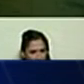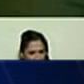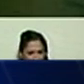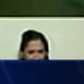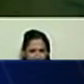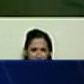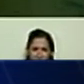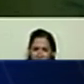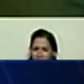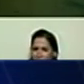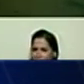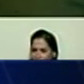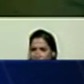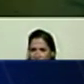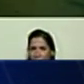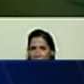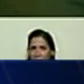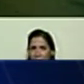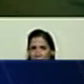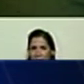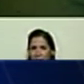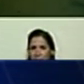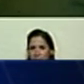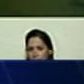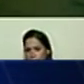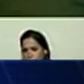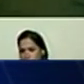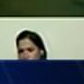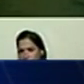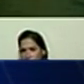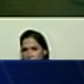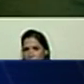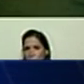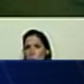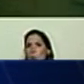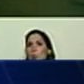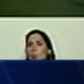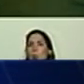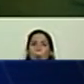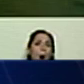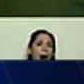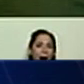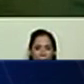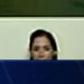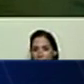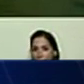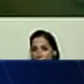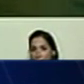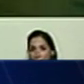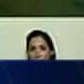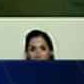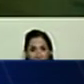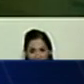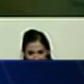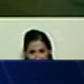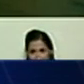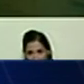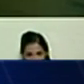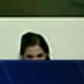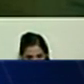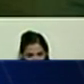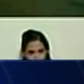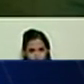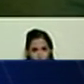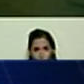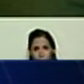para mirar hacia un lado, cual arrastrados quisieran ustedes que fuéramos, tal como lo son